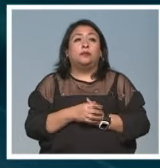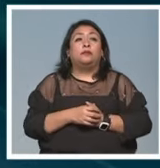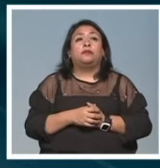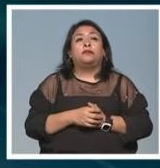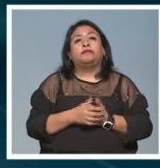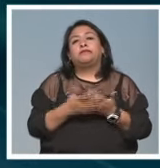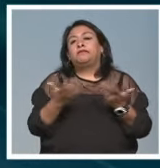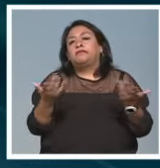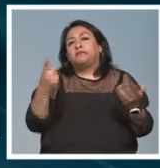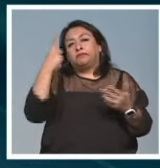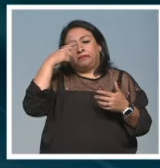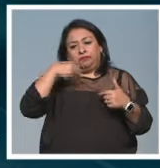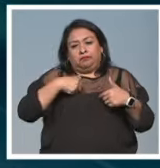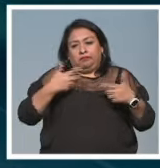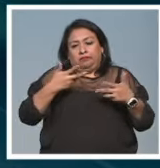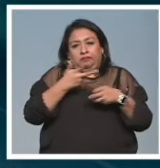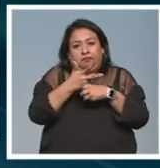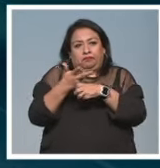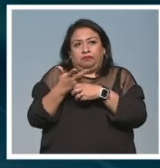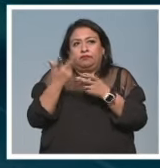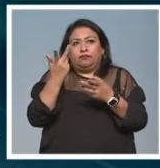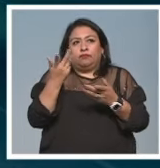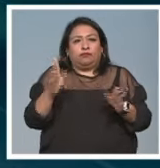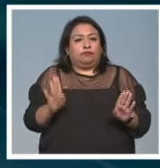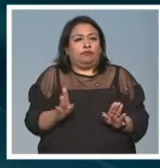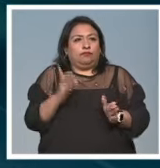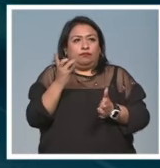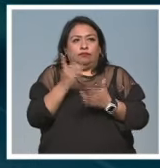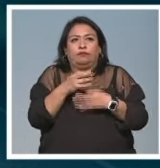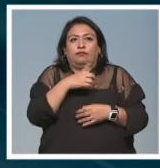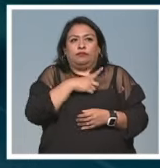para hacer lo que uno hace, la única actitud es ser